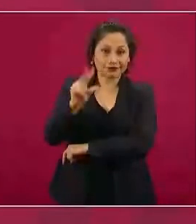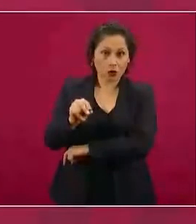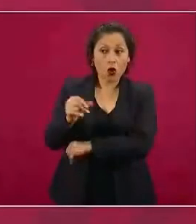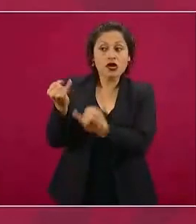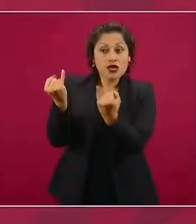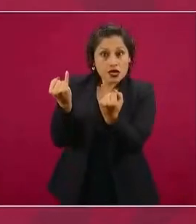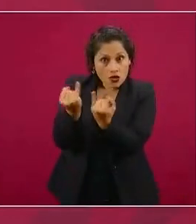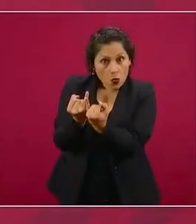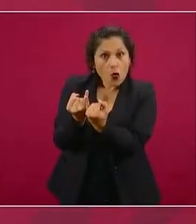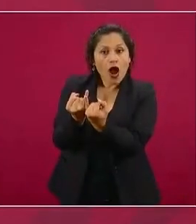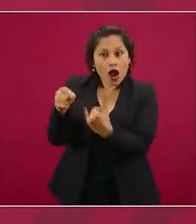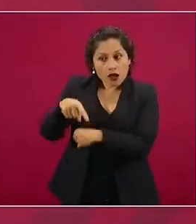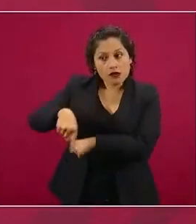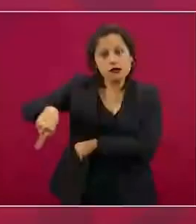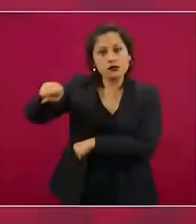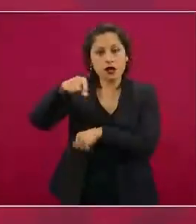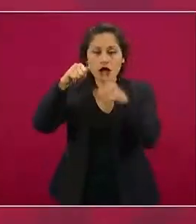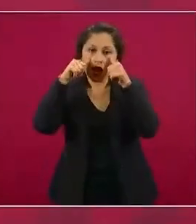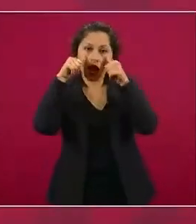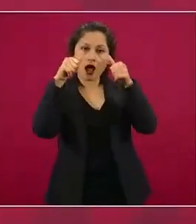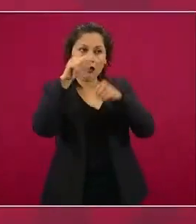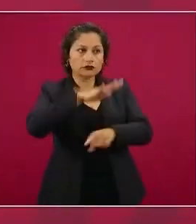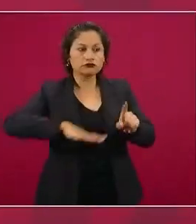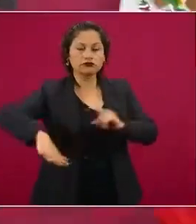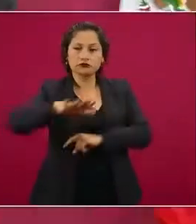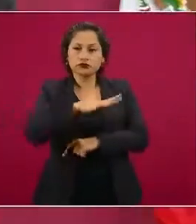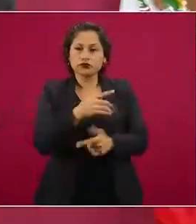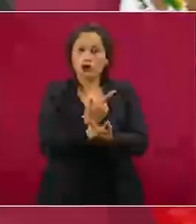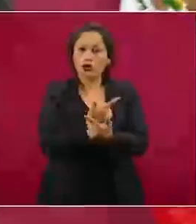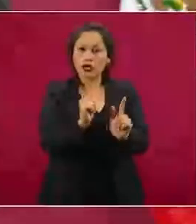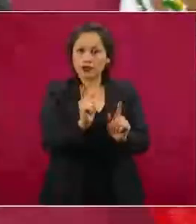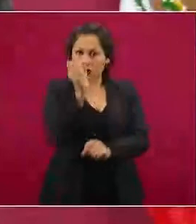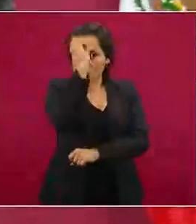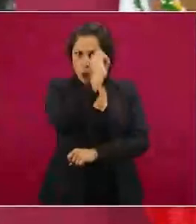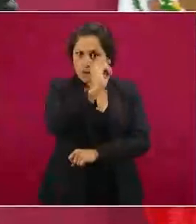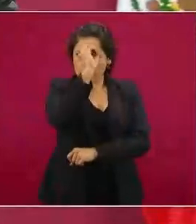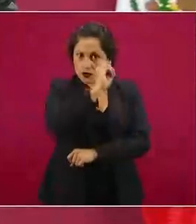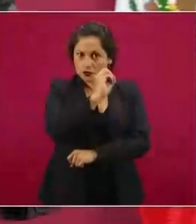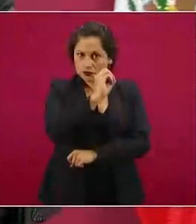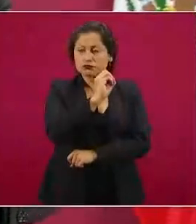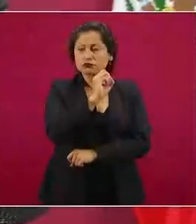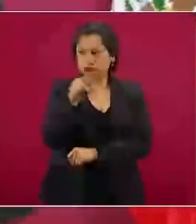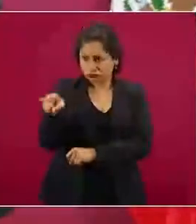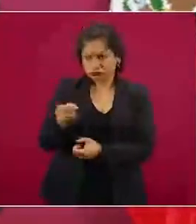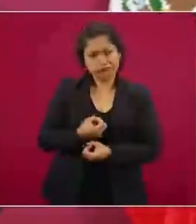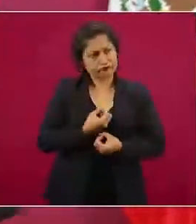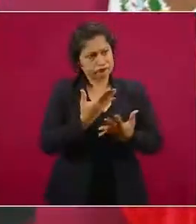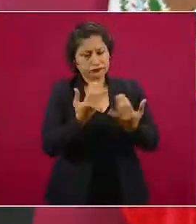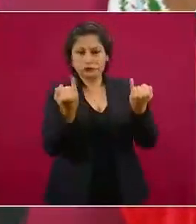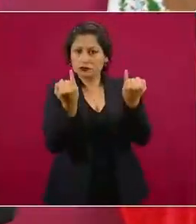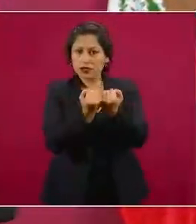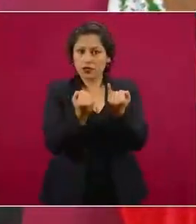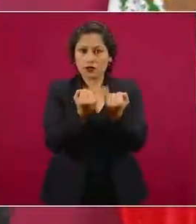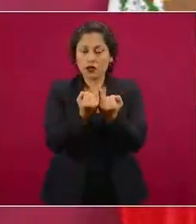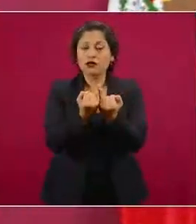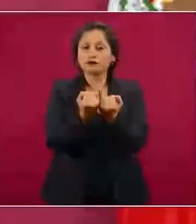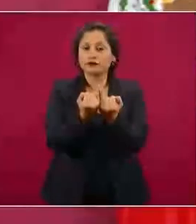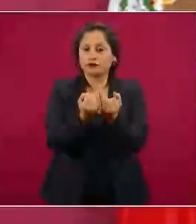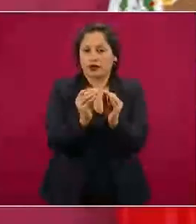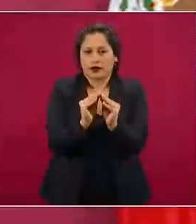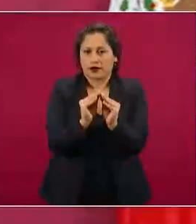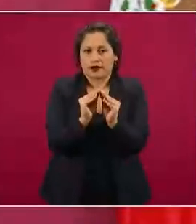manifestarse lo que se piensa con libertad, desde luego siempre pensando en el interés